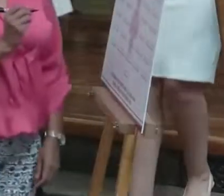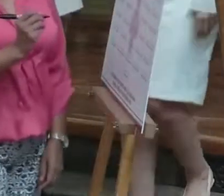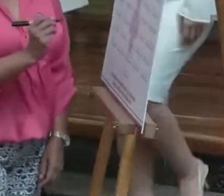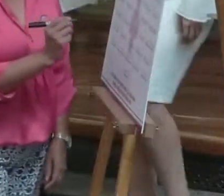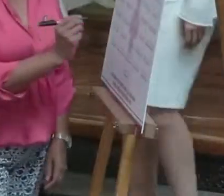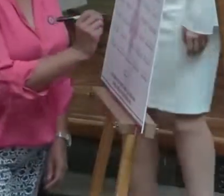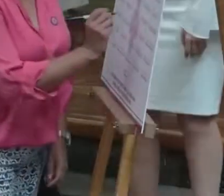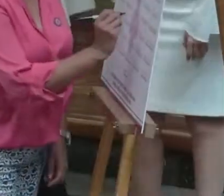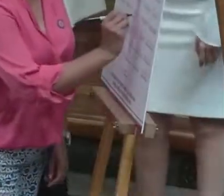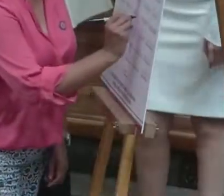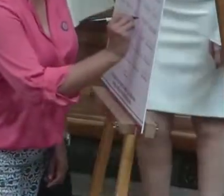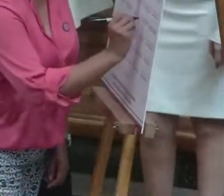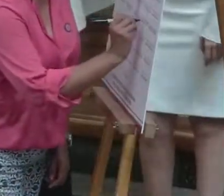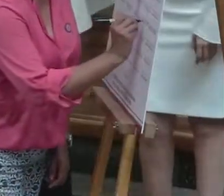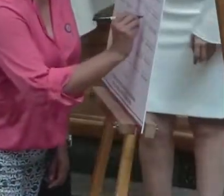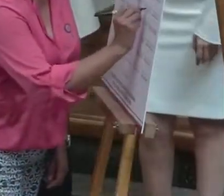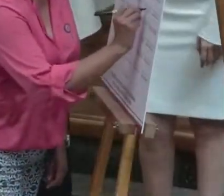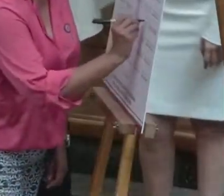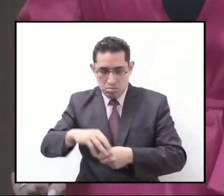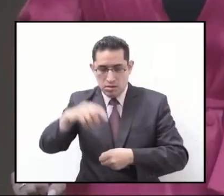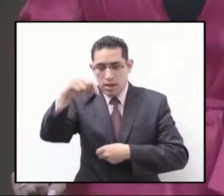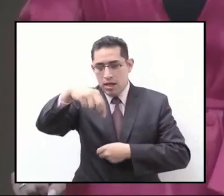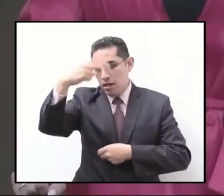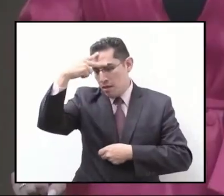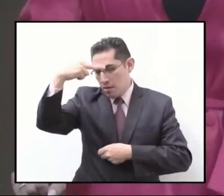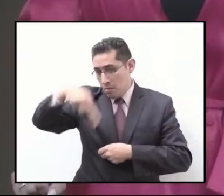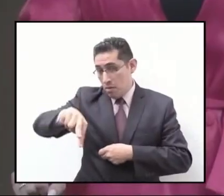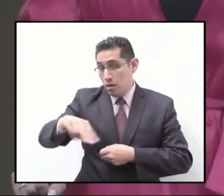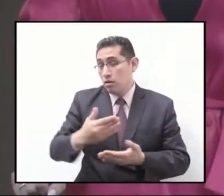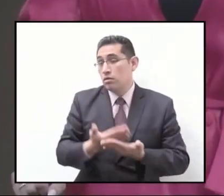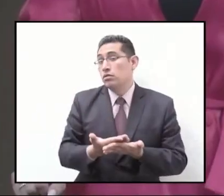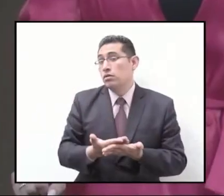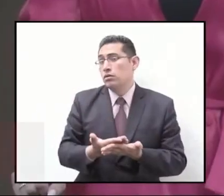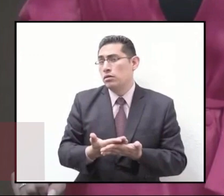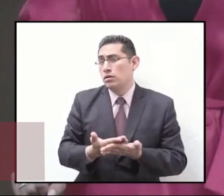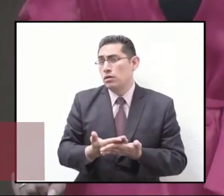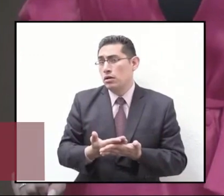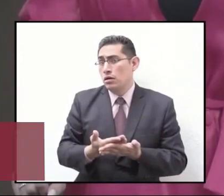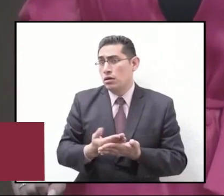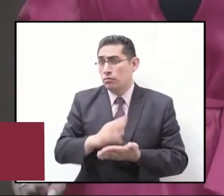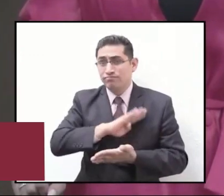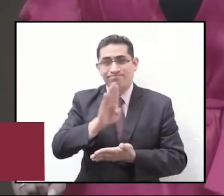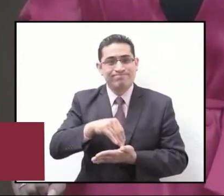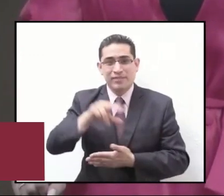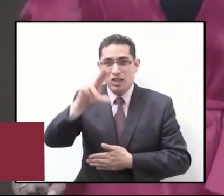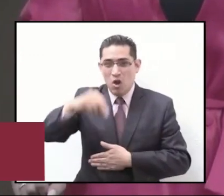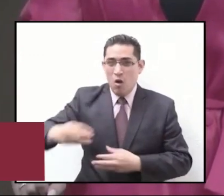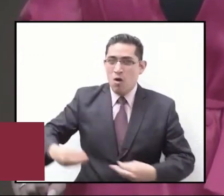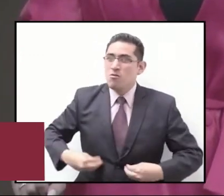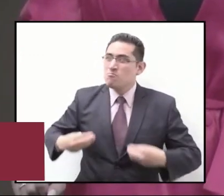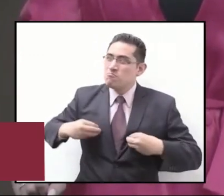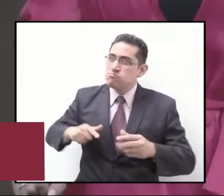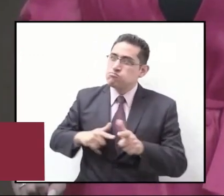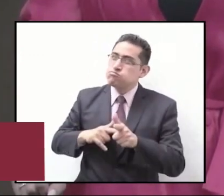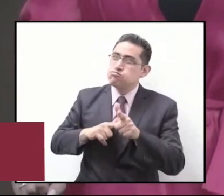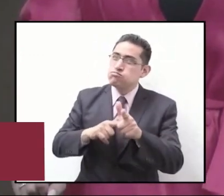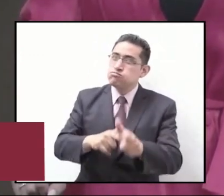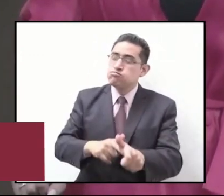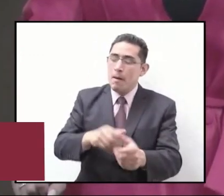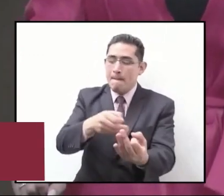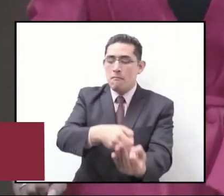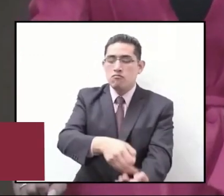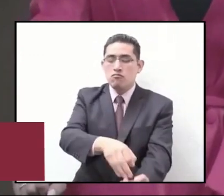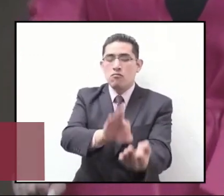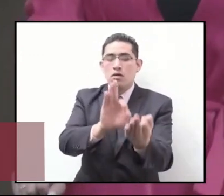económica Más allá de fines partidistas su legado sigue vivo y nos inspira continuar avanzando en la defensa de